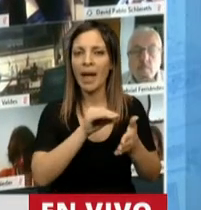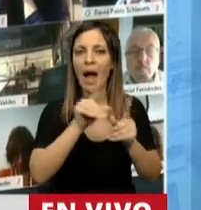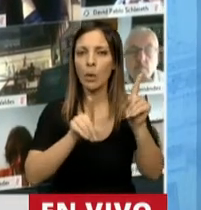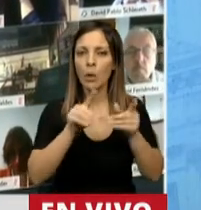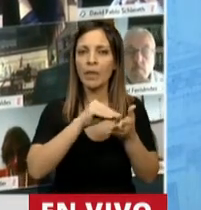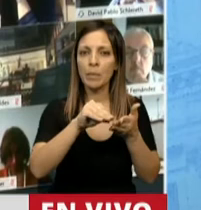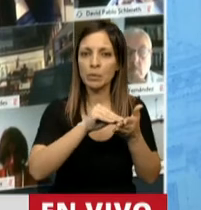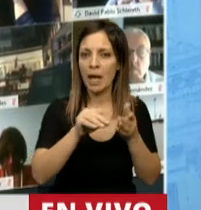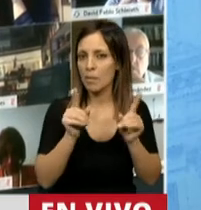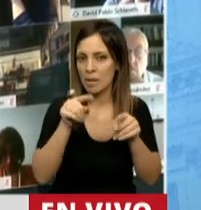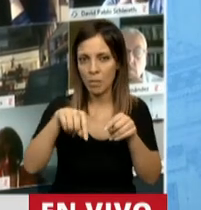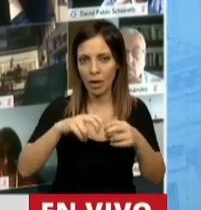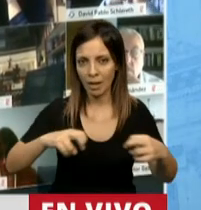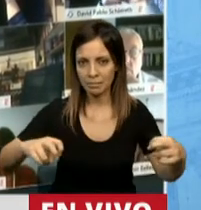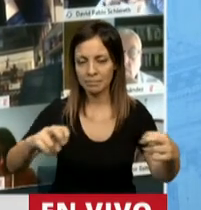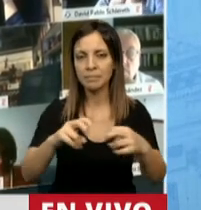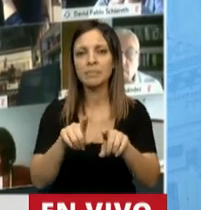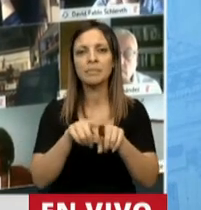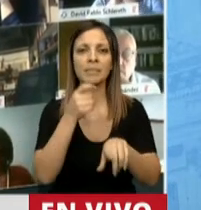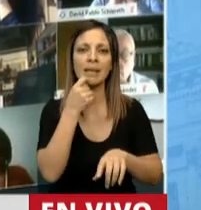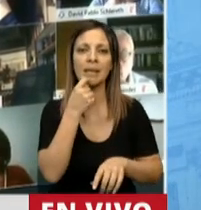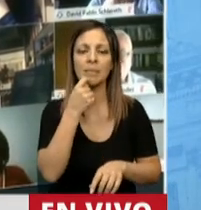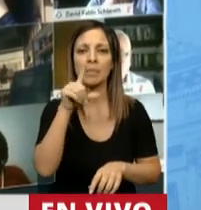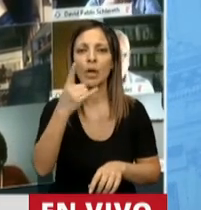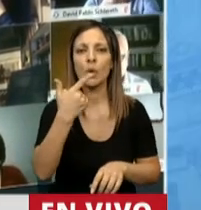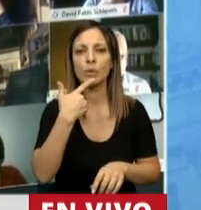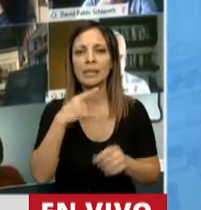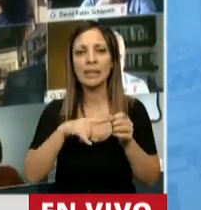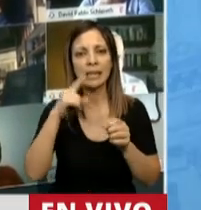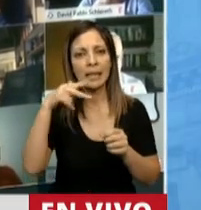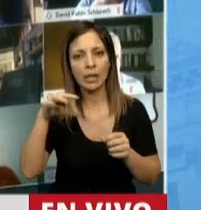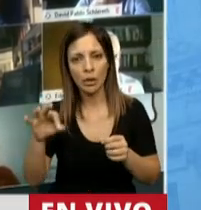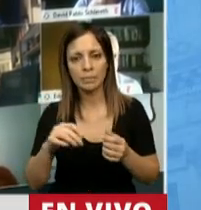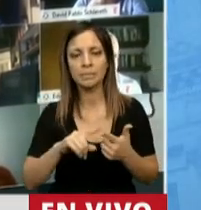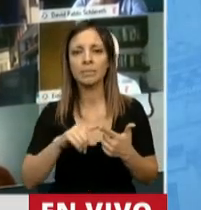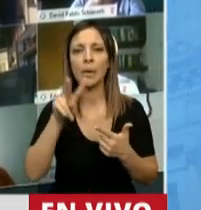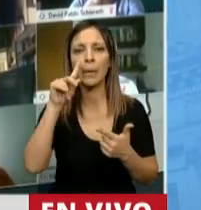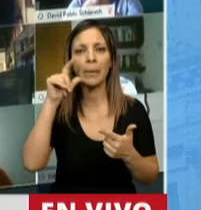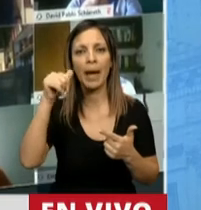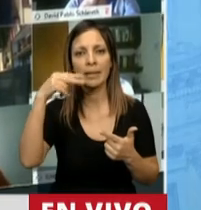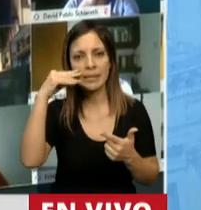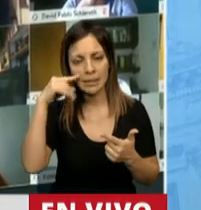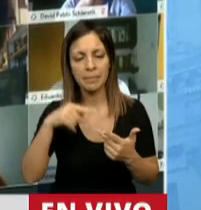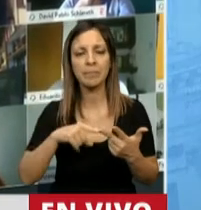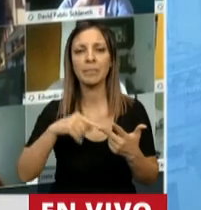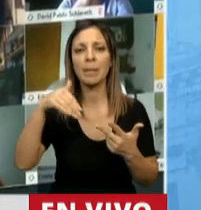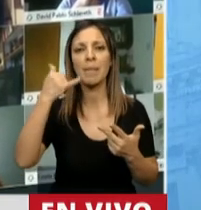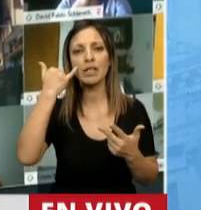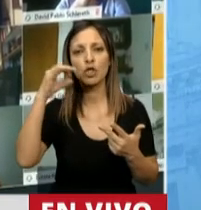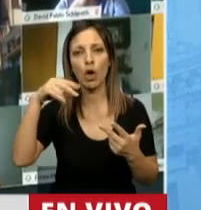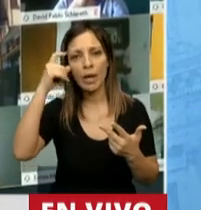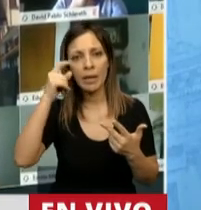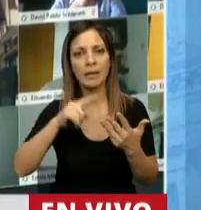esta banca como el diputado luis lusquiños la diputada vial si pasiones arenas